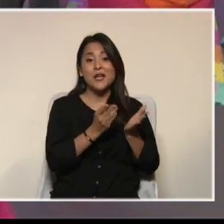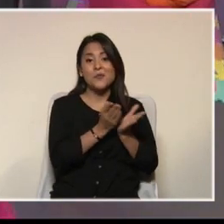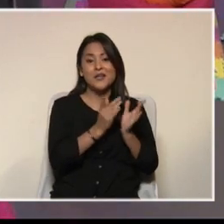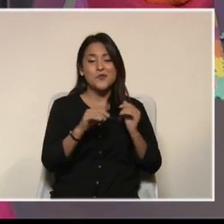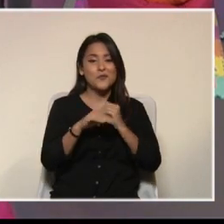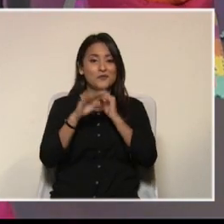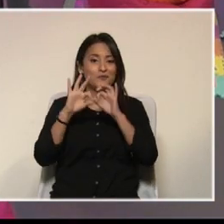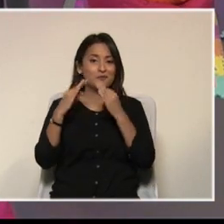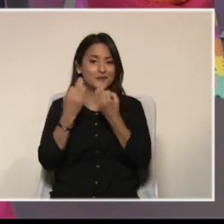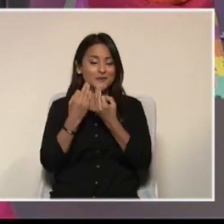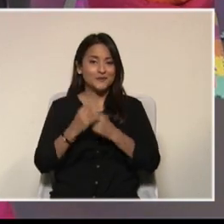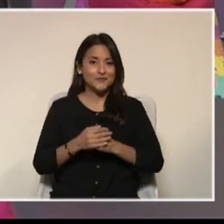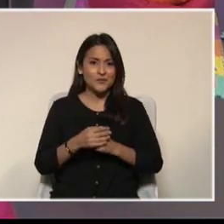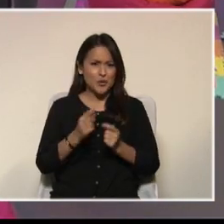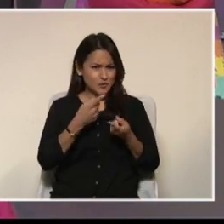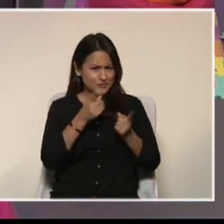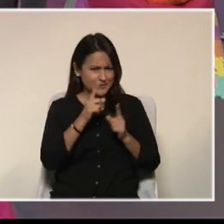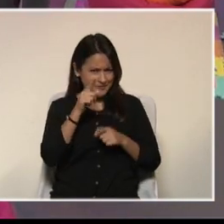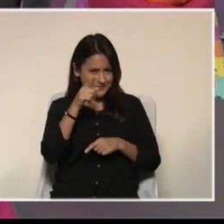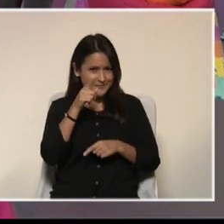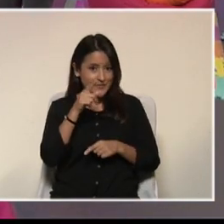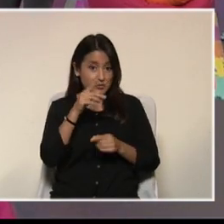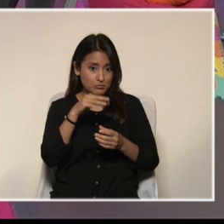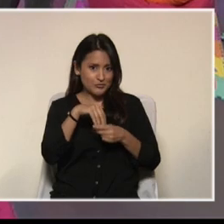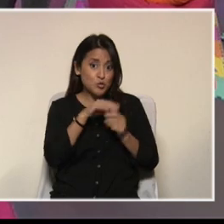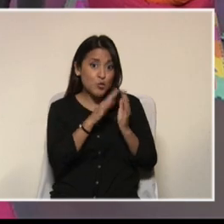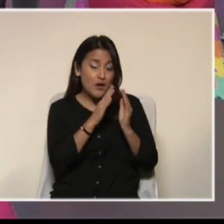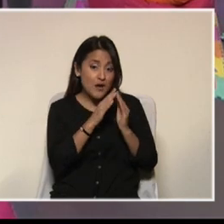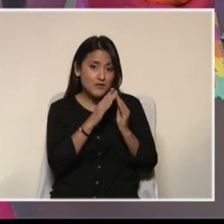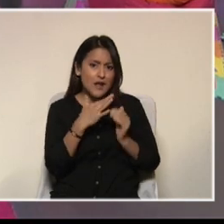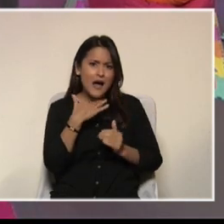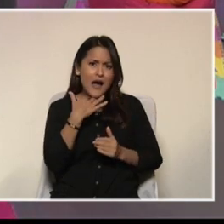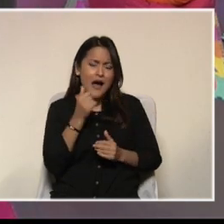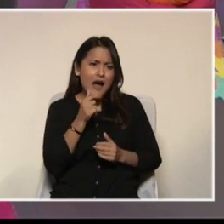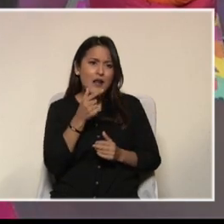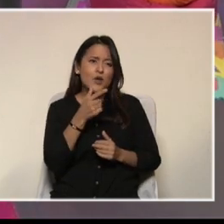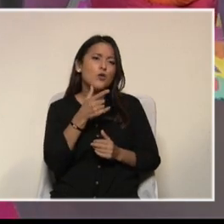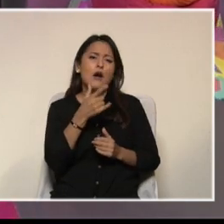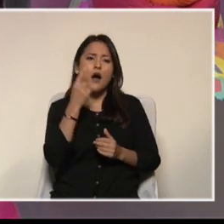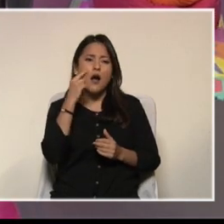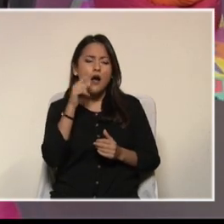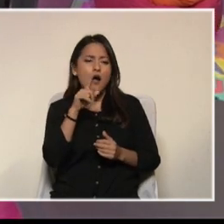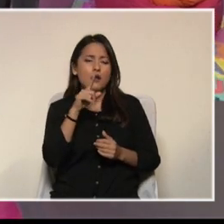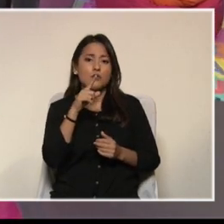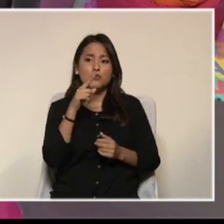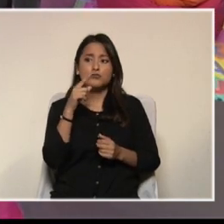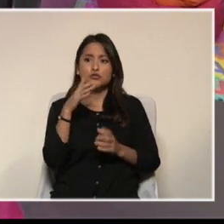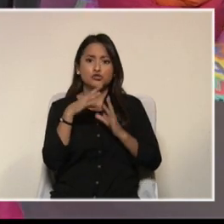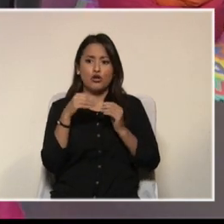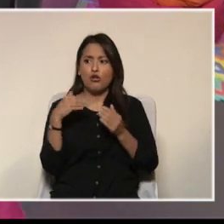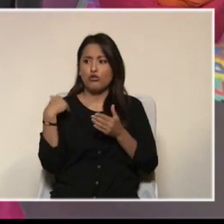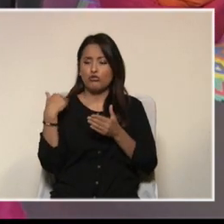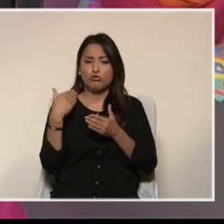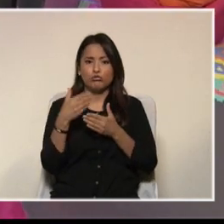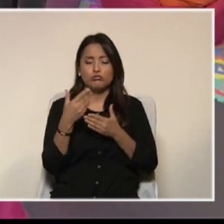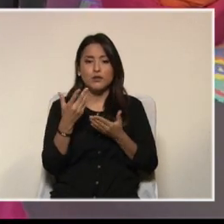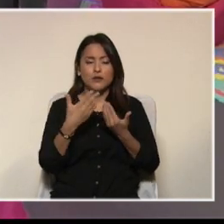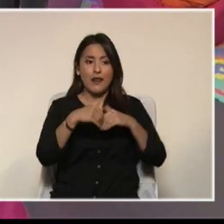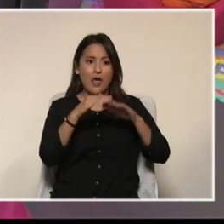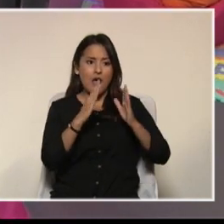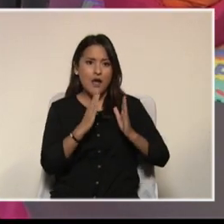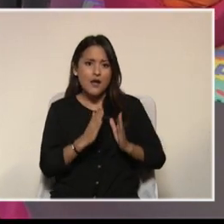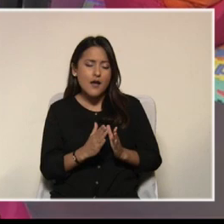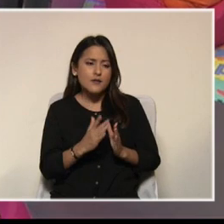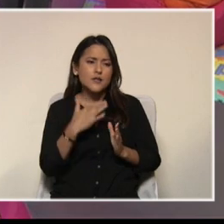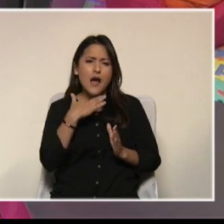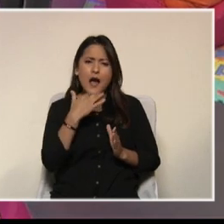una Escuela. Les recordamos a todos ustedes que están en casa que si quieren ver todas las clases que hemos visto o profundizar en